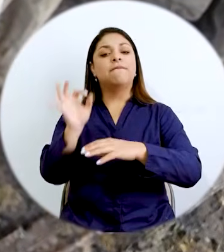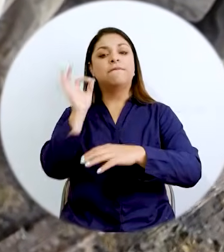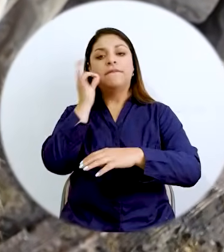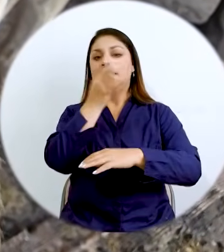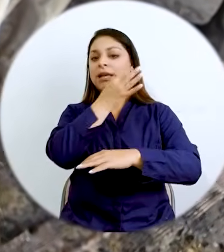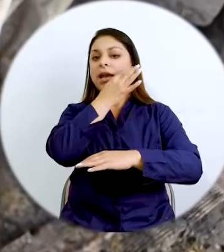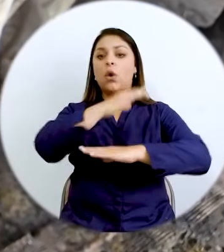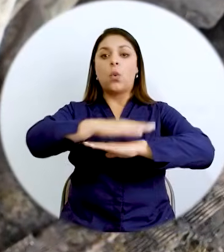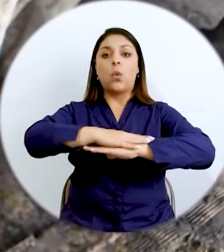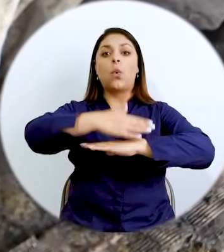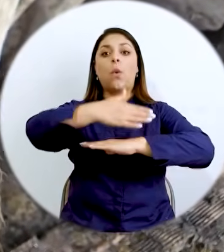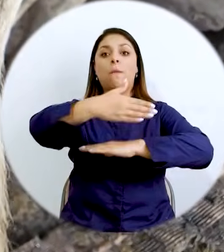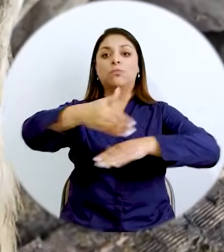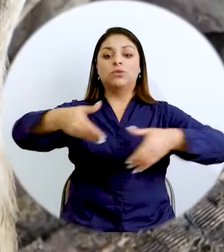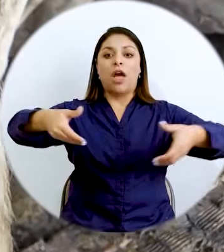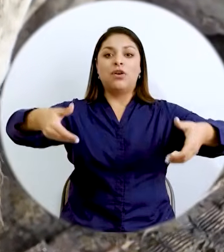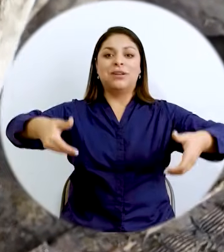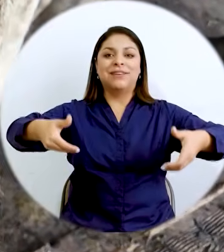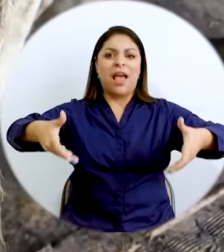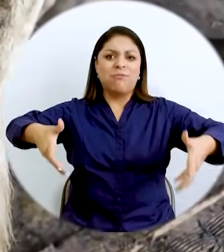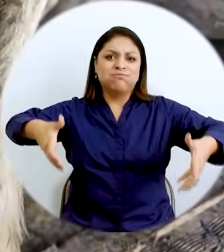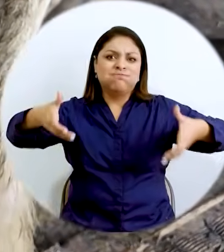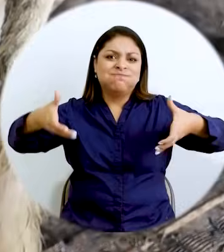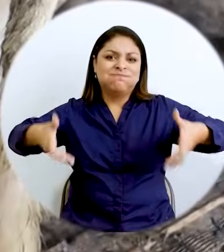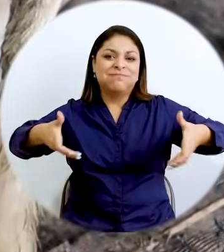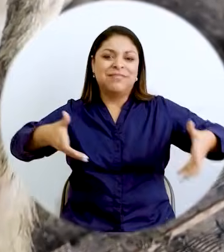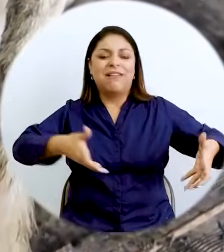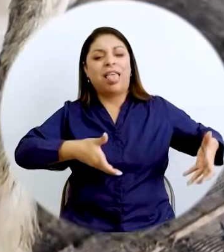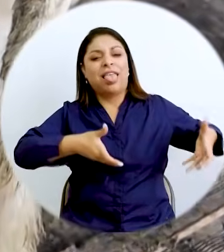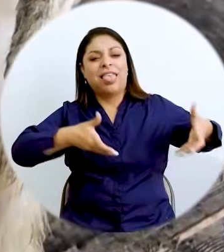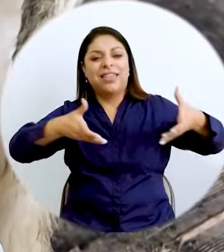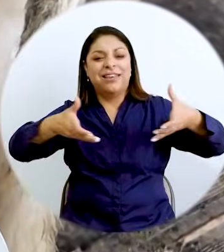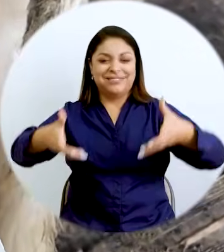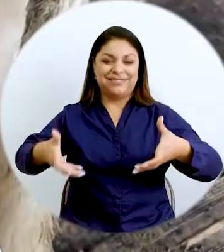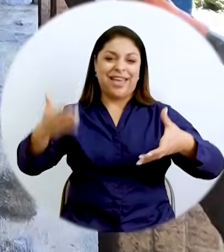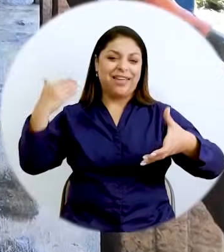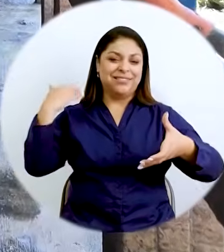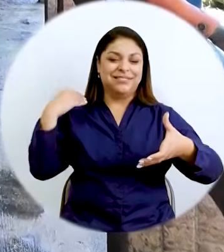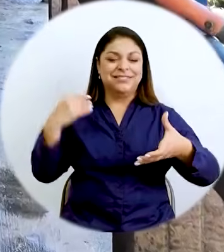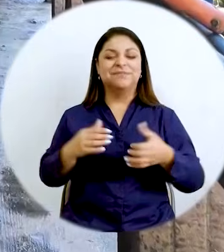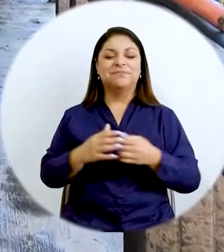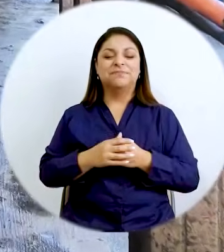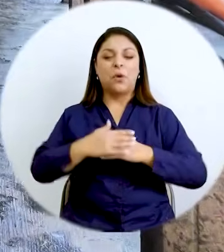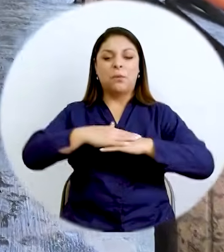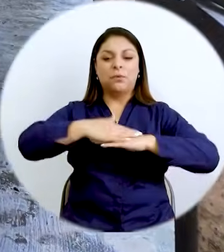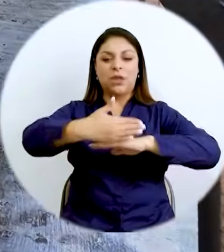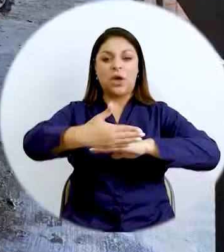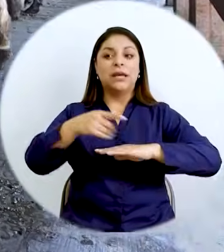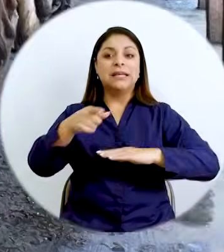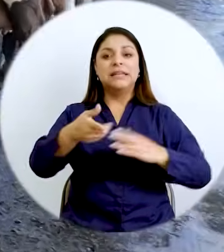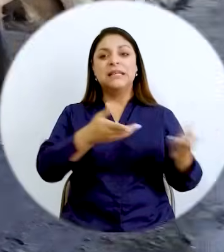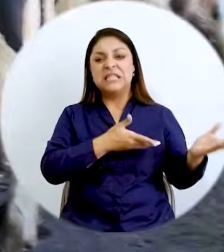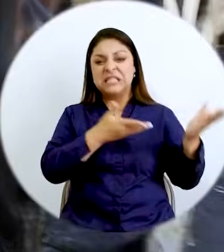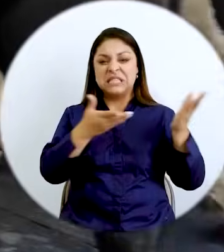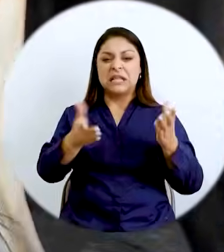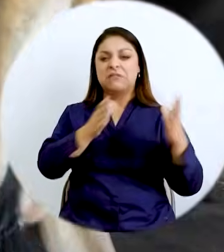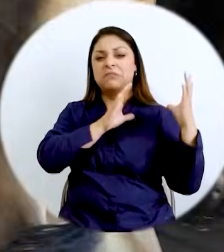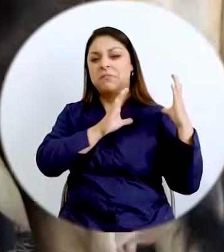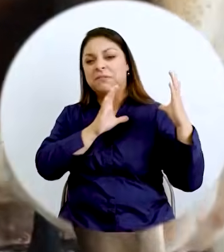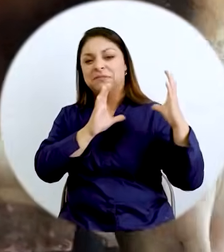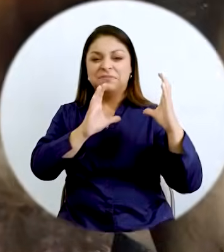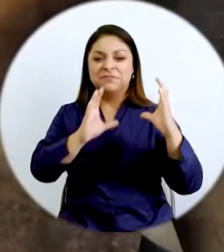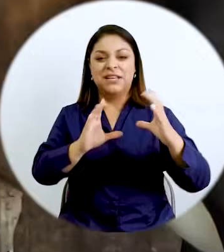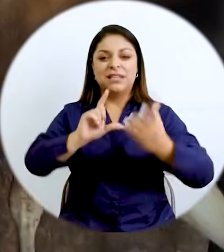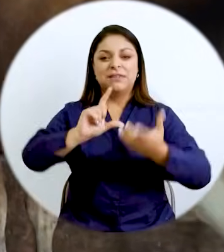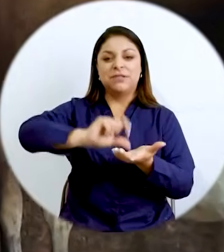unas computadoras portátiles que pesaban como 20 kilos, iban jalando al hombro la impresora y los